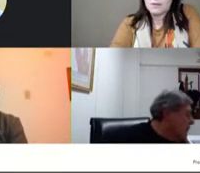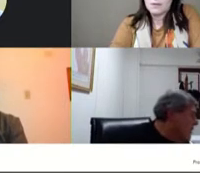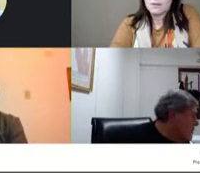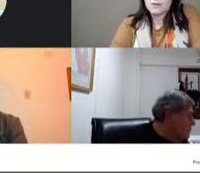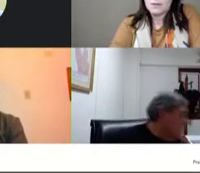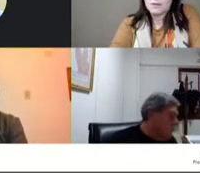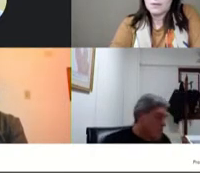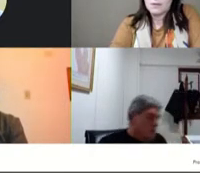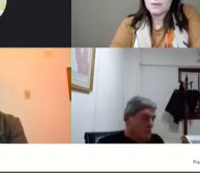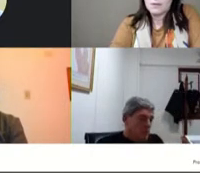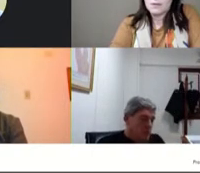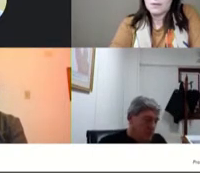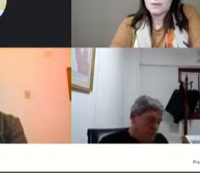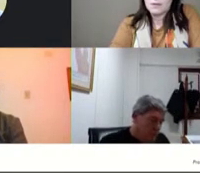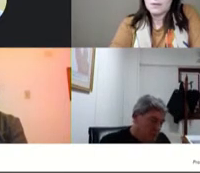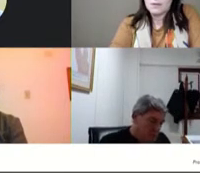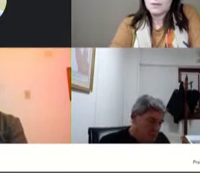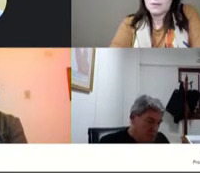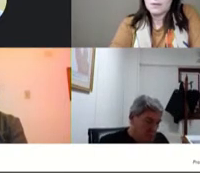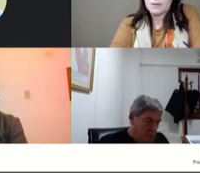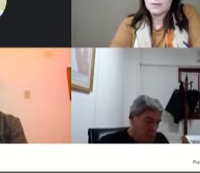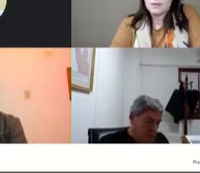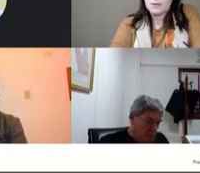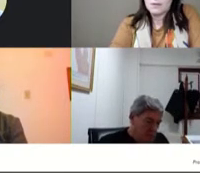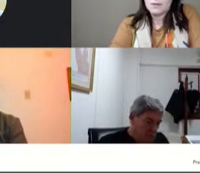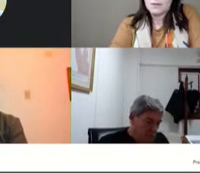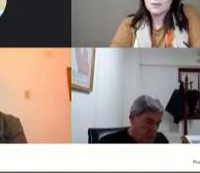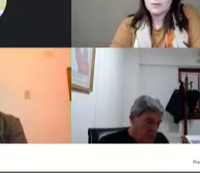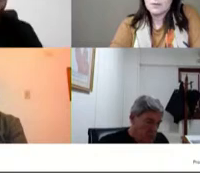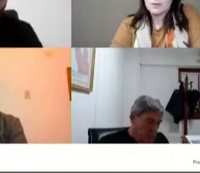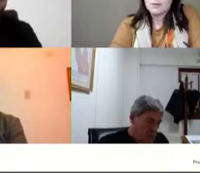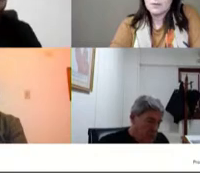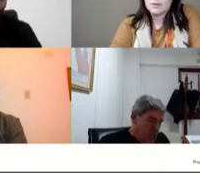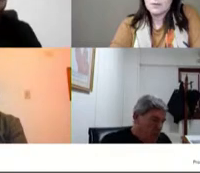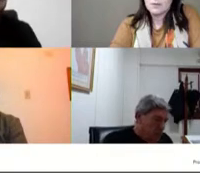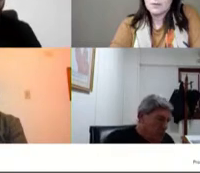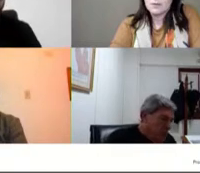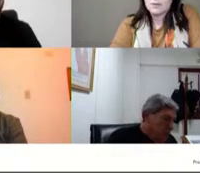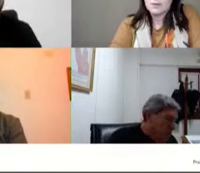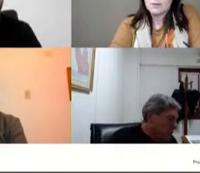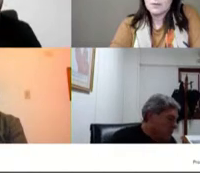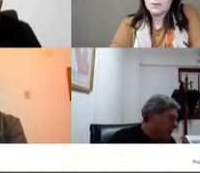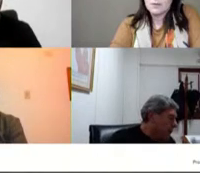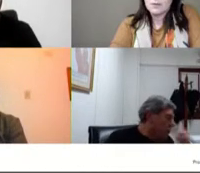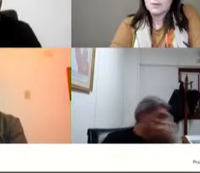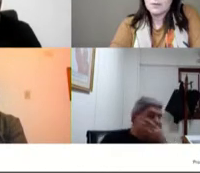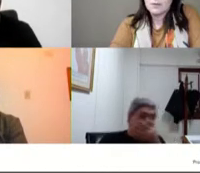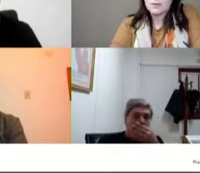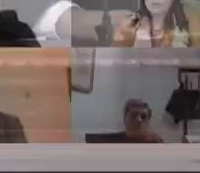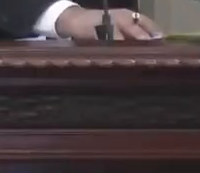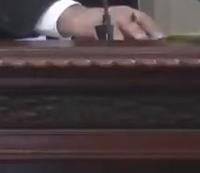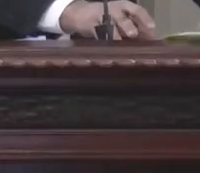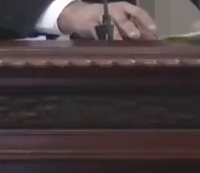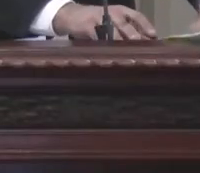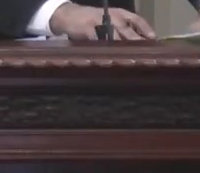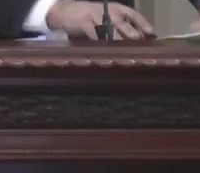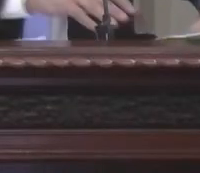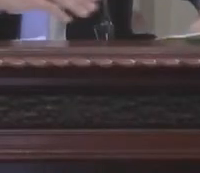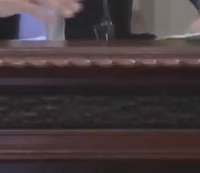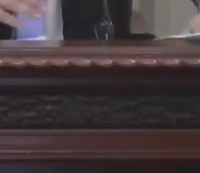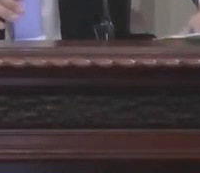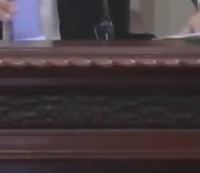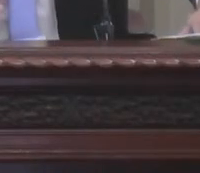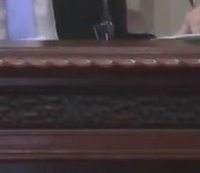Bien, con quórum legal queda abierta la presente sesión. Con motivo que la misma es totalmente